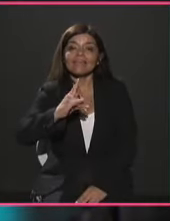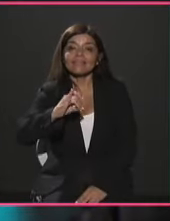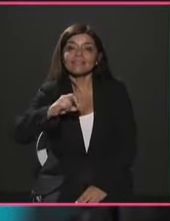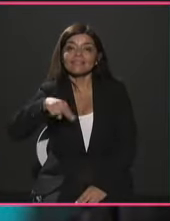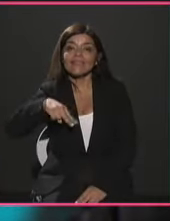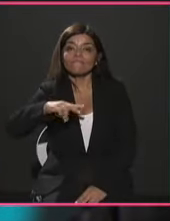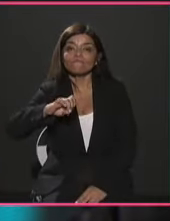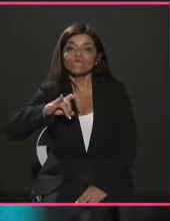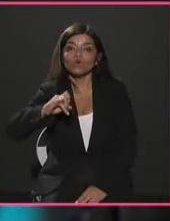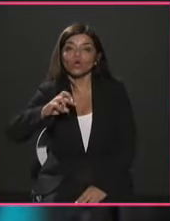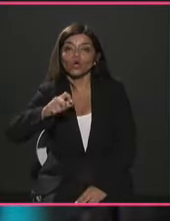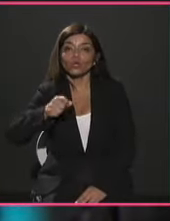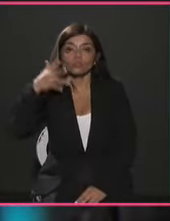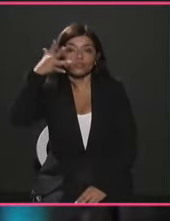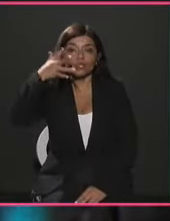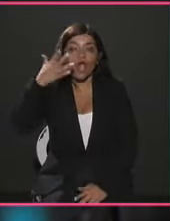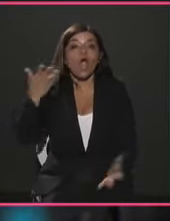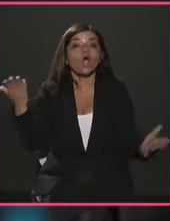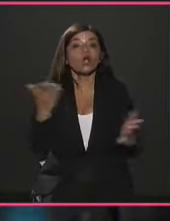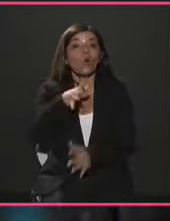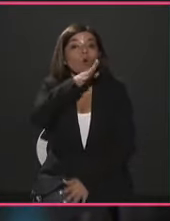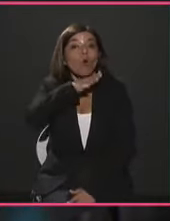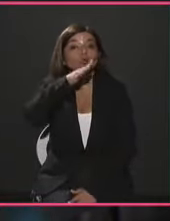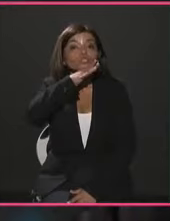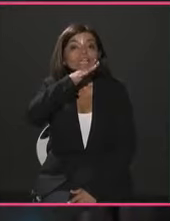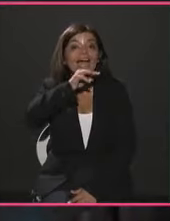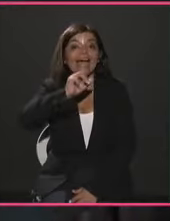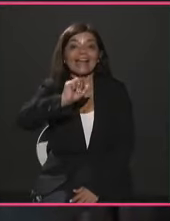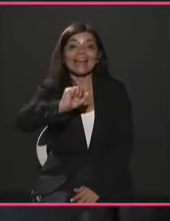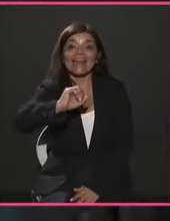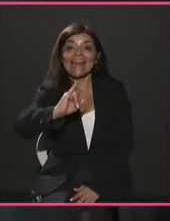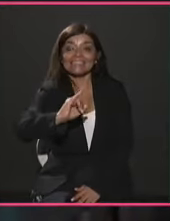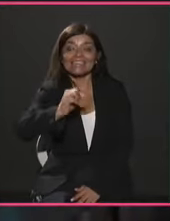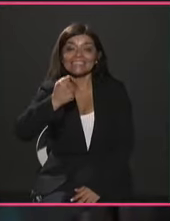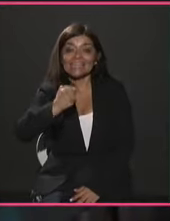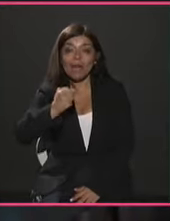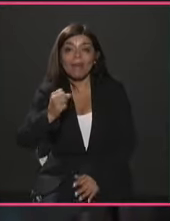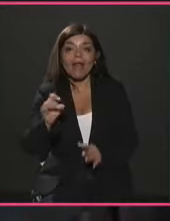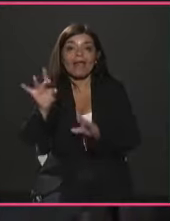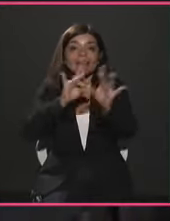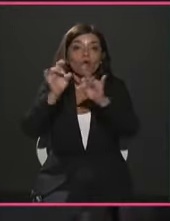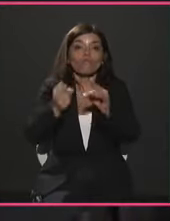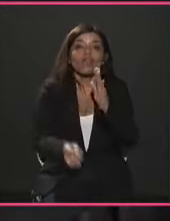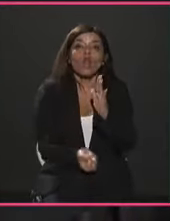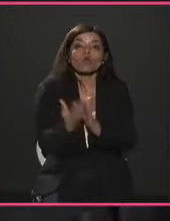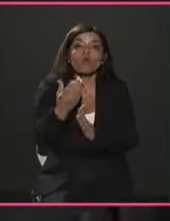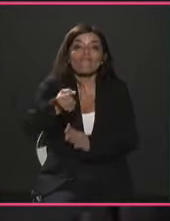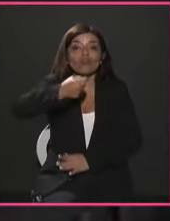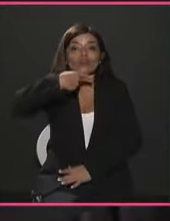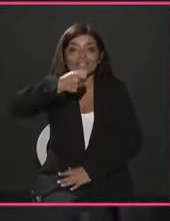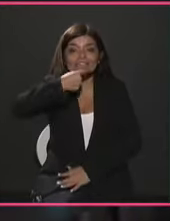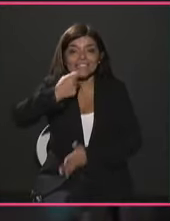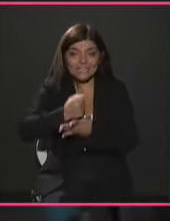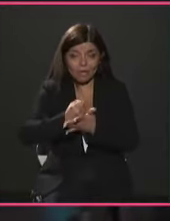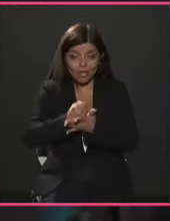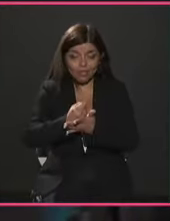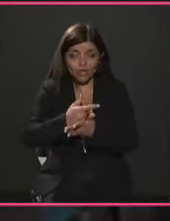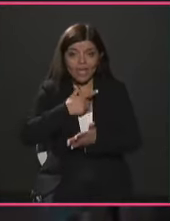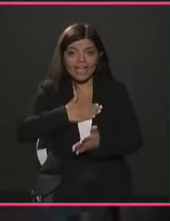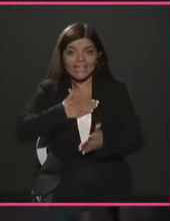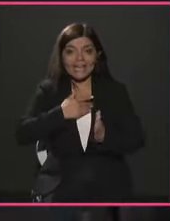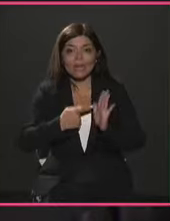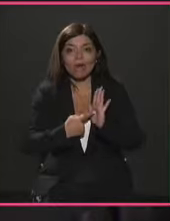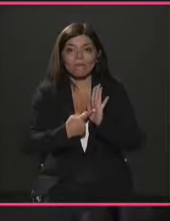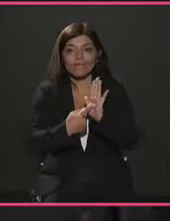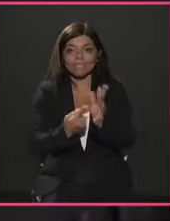cómo es Cómo usar la Inteligencia artificial para descubrir y desarrollar nuevos fármacos Wow espectacular queremos entar y